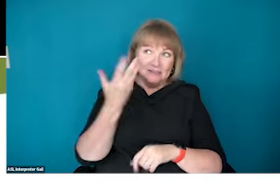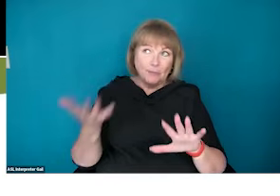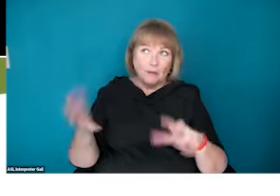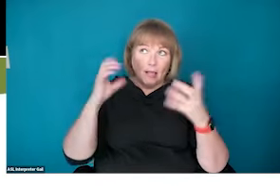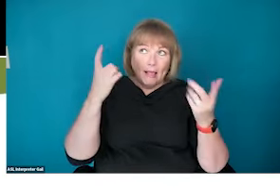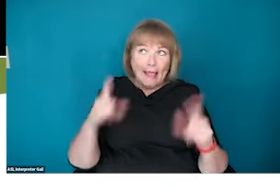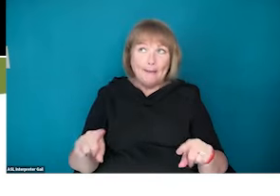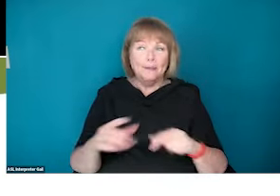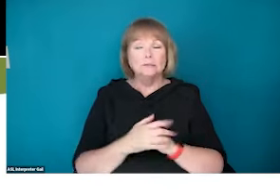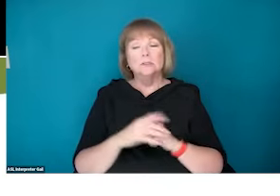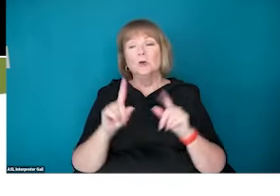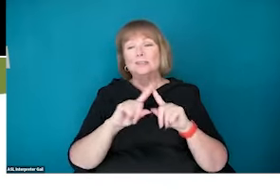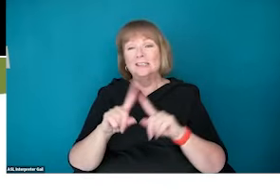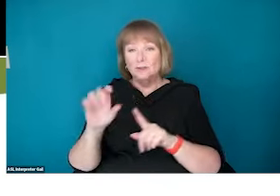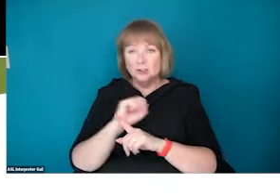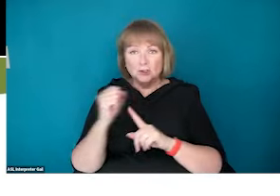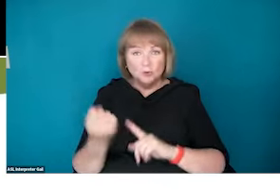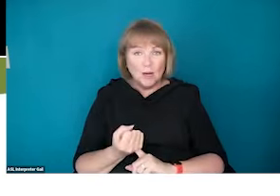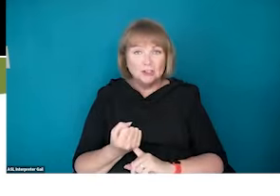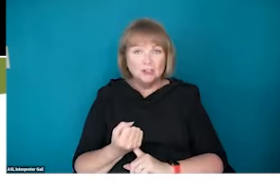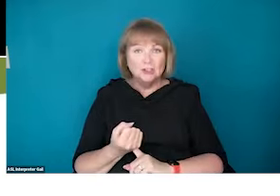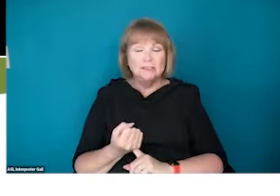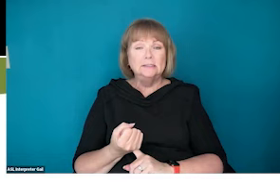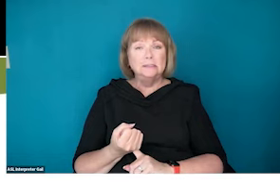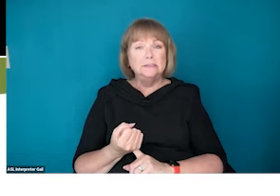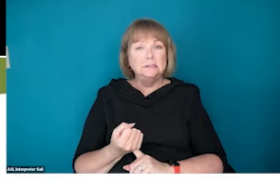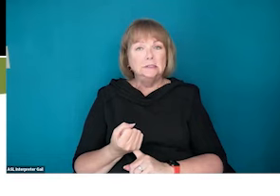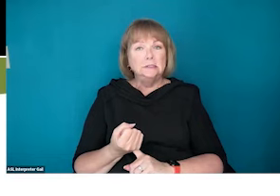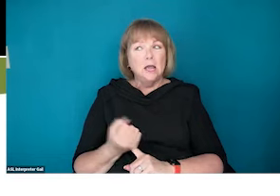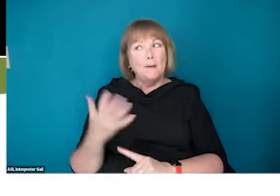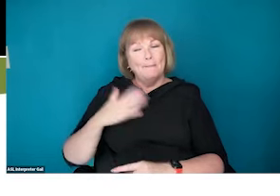Jordan, Amede, yo también uso. Jordan,